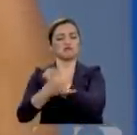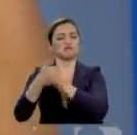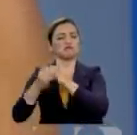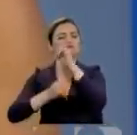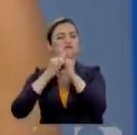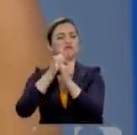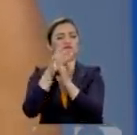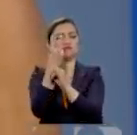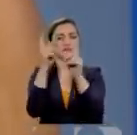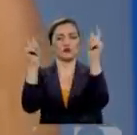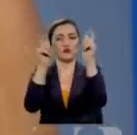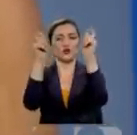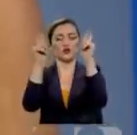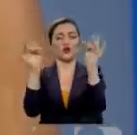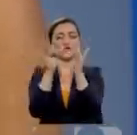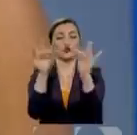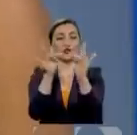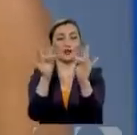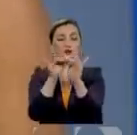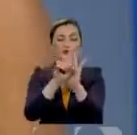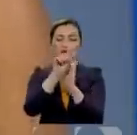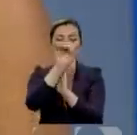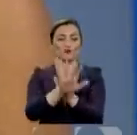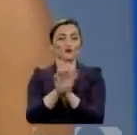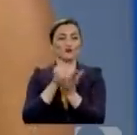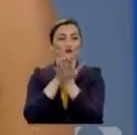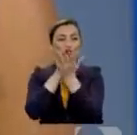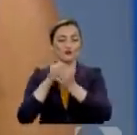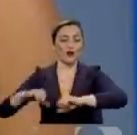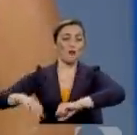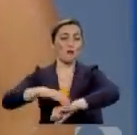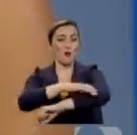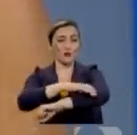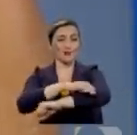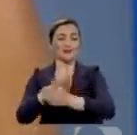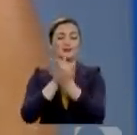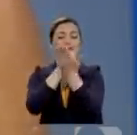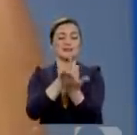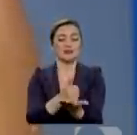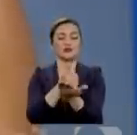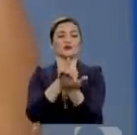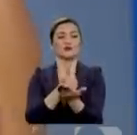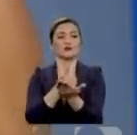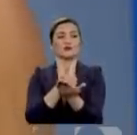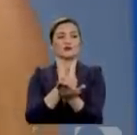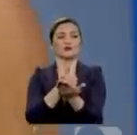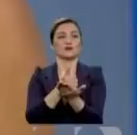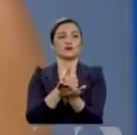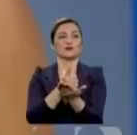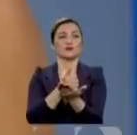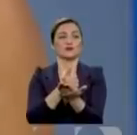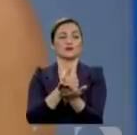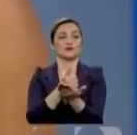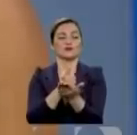Dos fundaciones se han comunicado con nosotros para realizarles una donación de sus prótesis y ayudarle también con, me valga la redundancia,